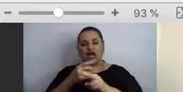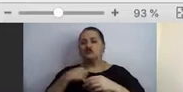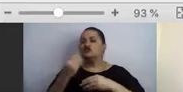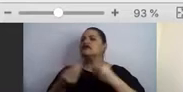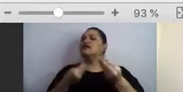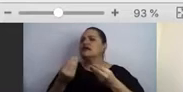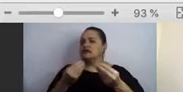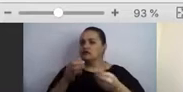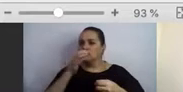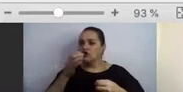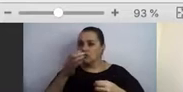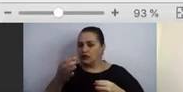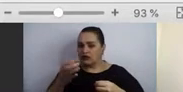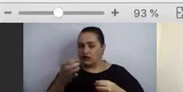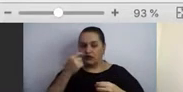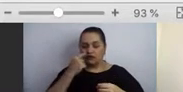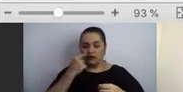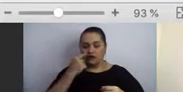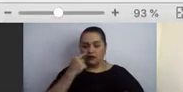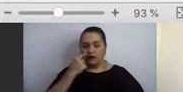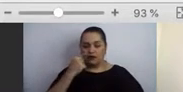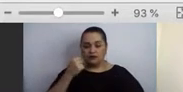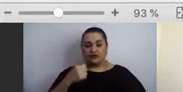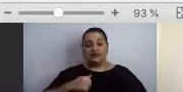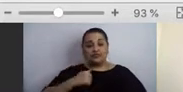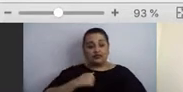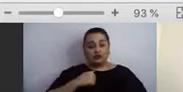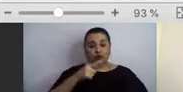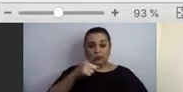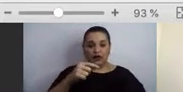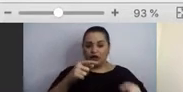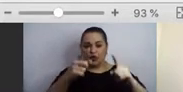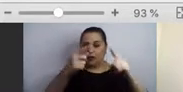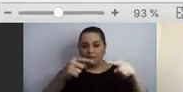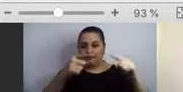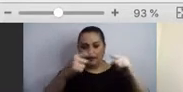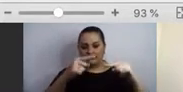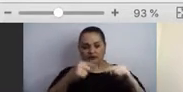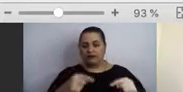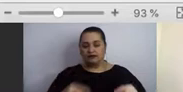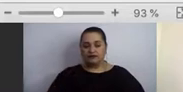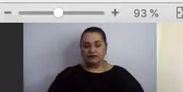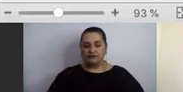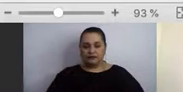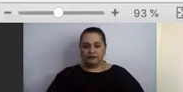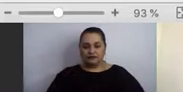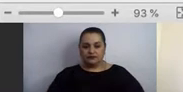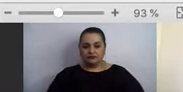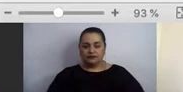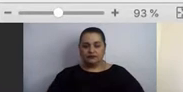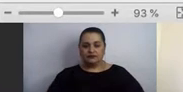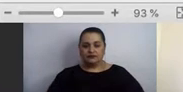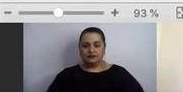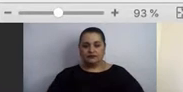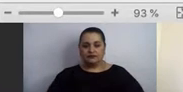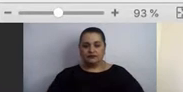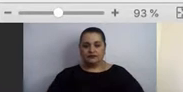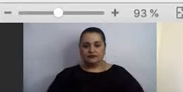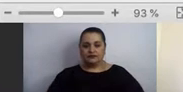recomendaciones del EPU? Disculpa, es que no se está viendo, o por lo menos yo no la estoy viendo, la